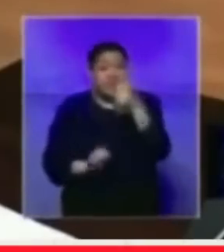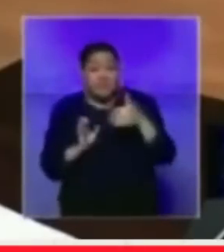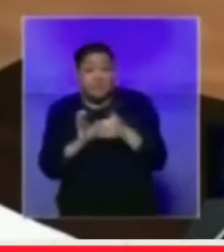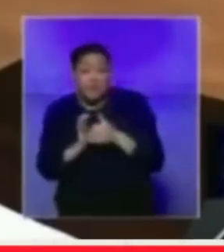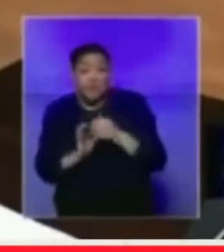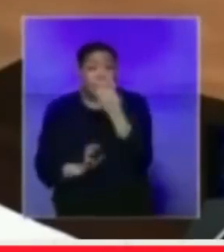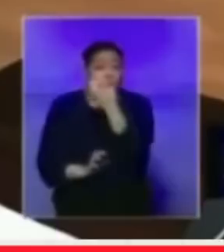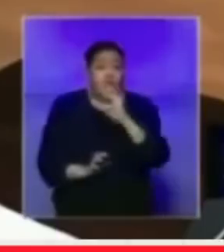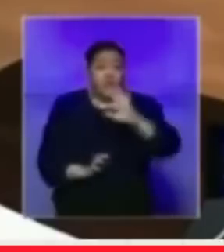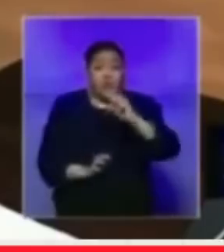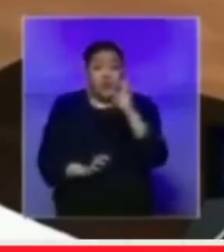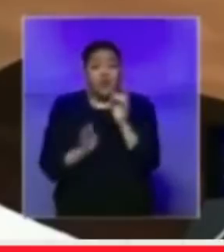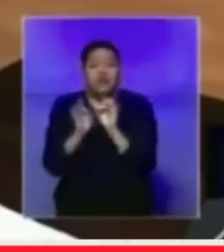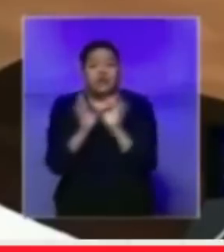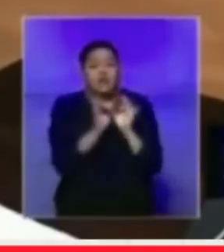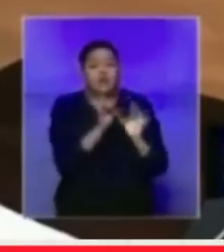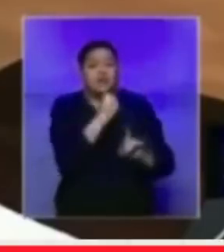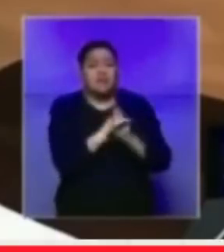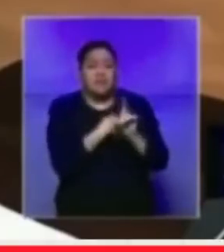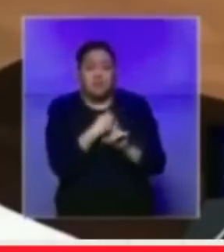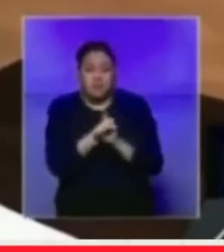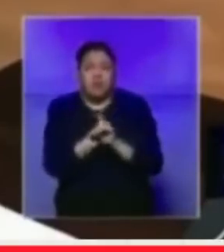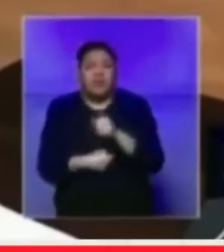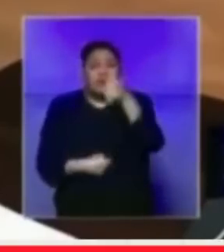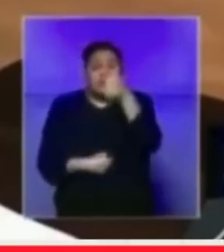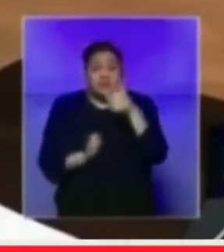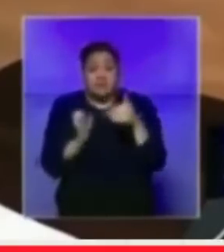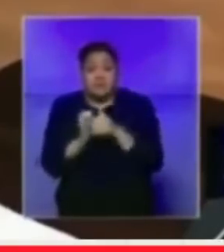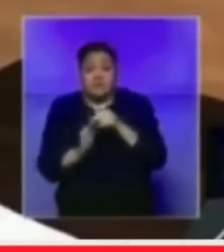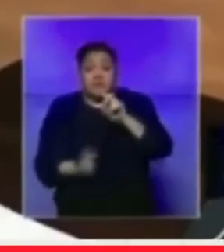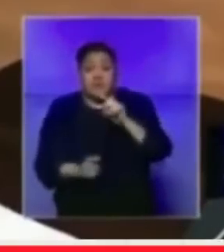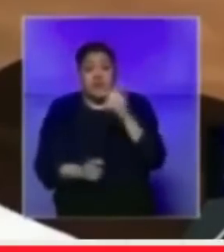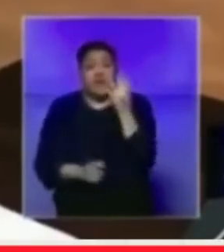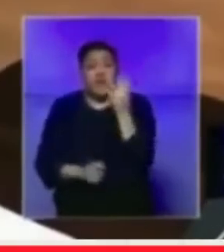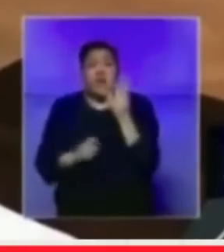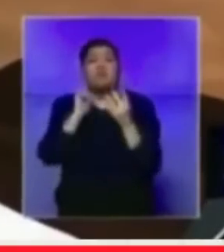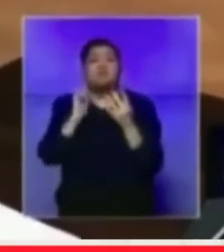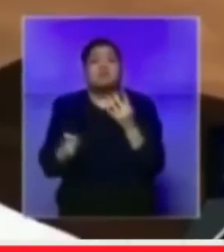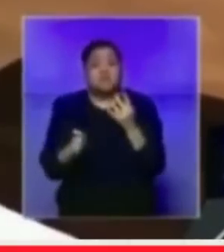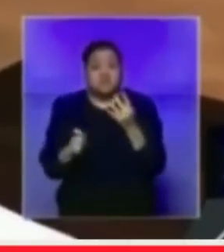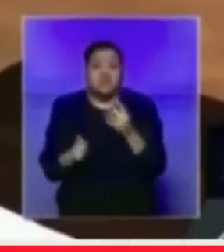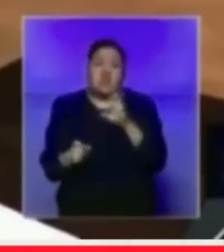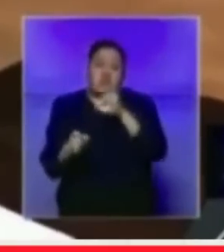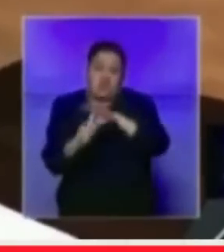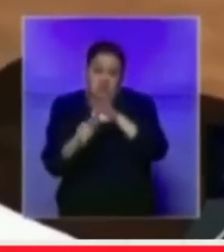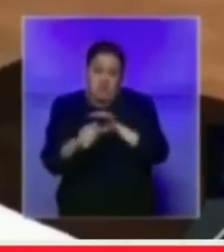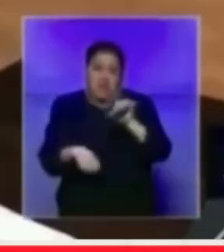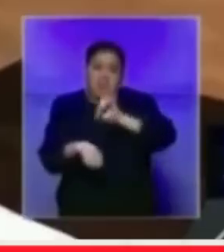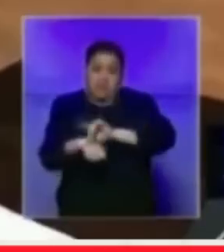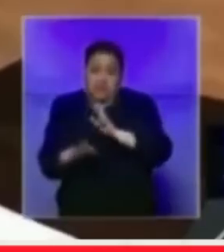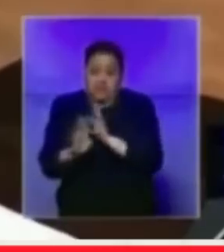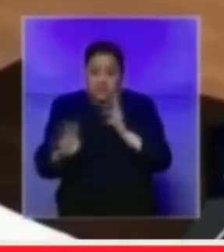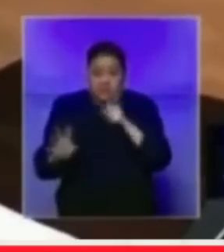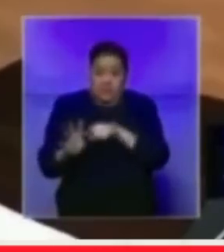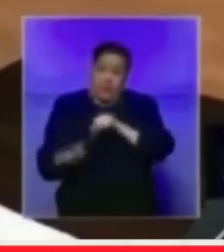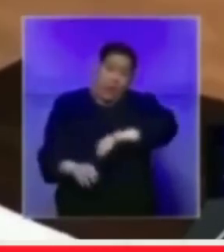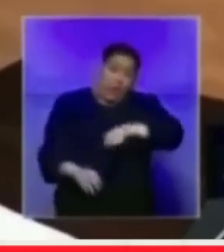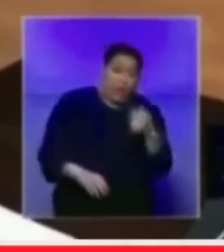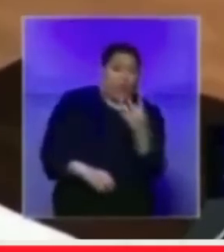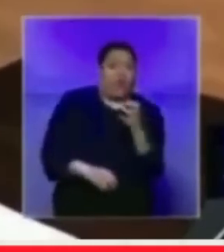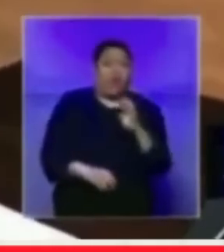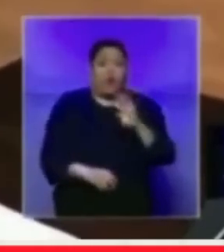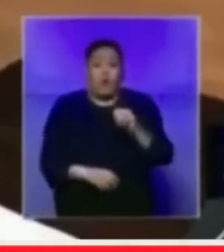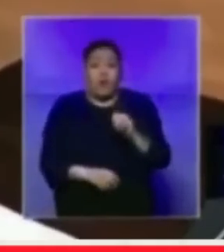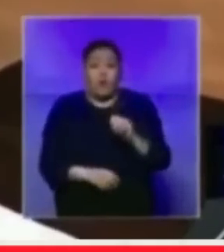6.443 incidentes, de los cuales 6.034 ocurrieron durante la etapa de la votación, mientras que